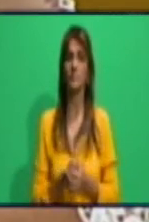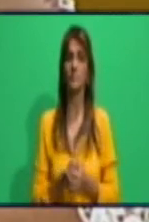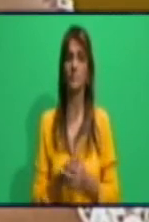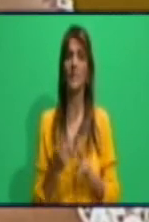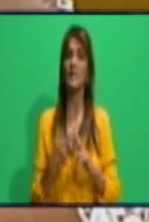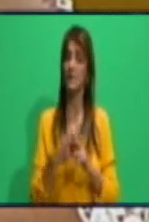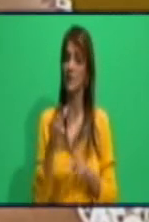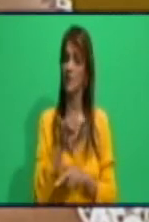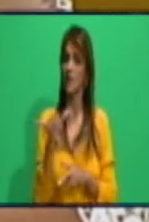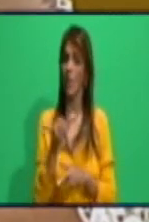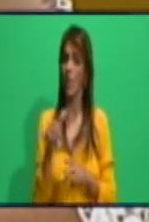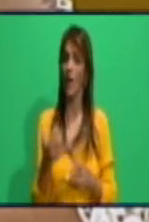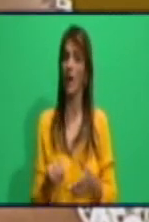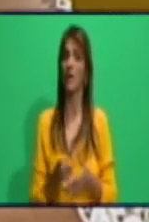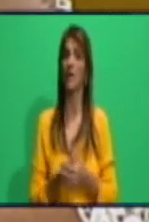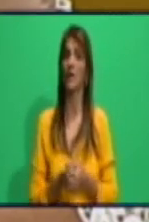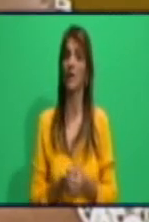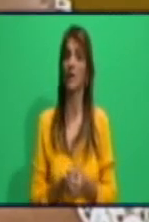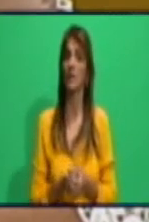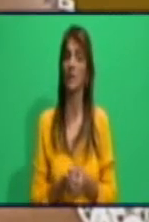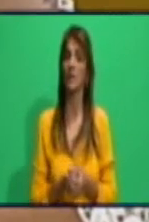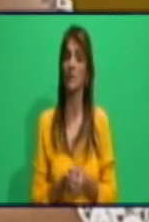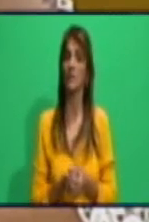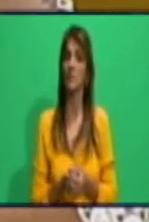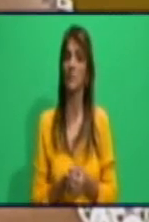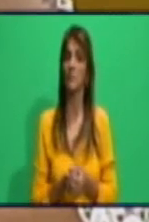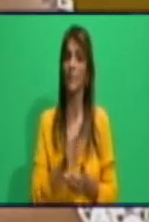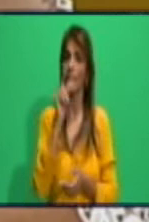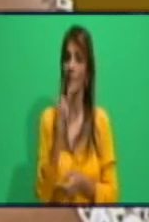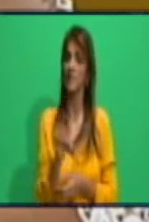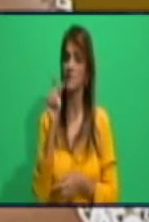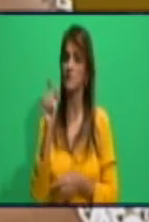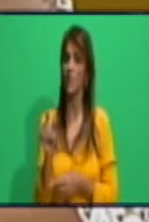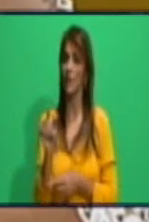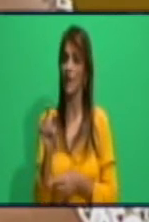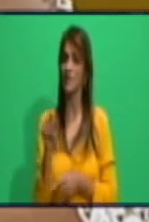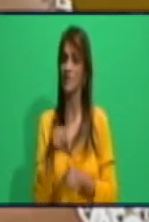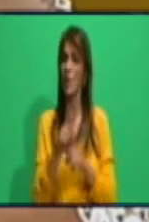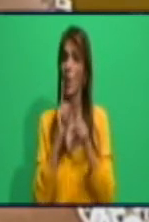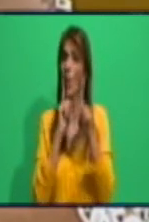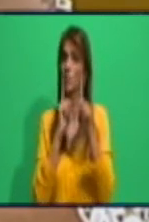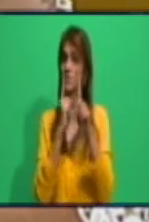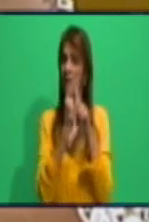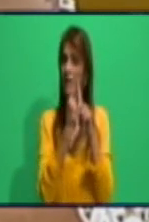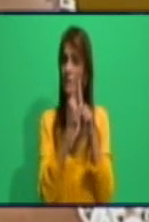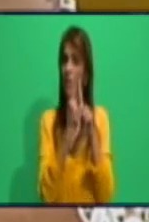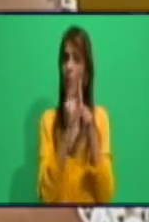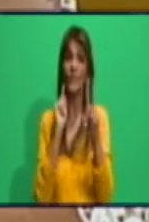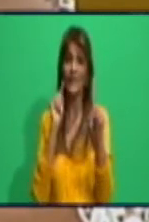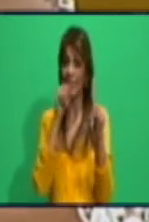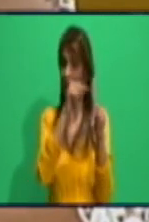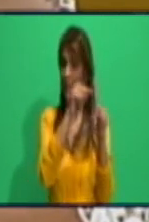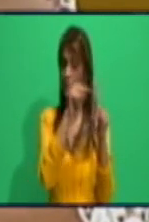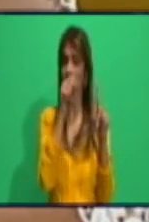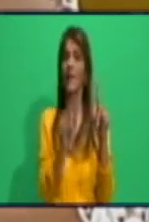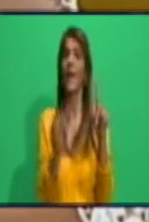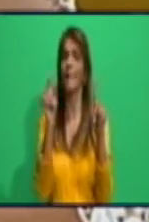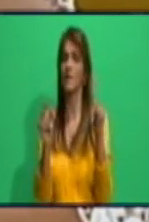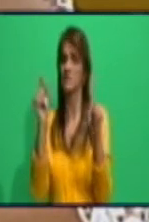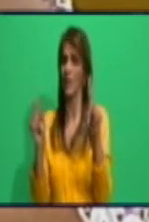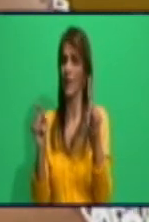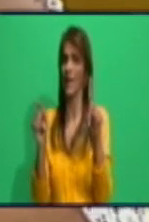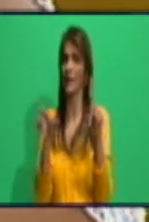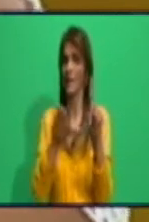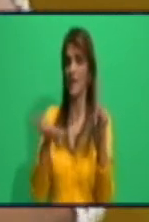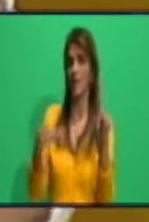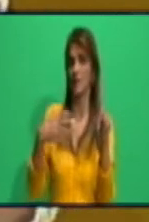de pacientes que son contactos directos de estos pacientes enfermos y que no